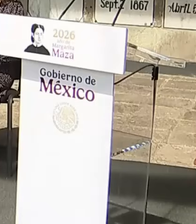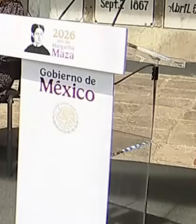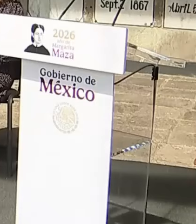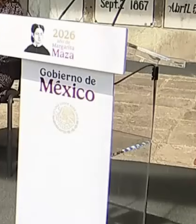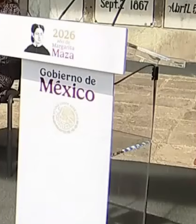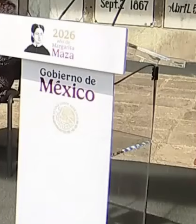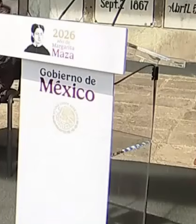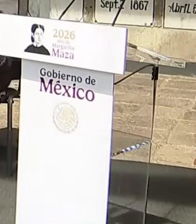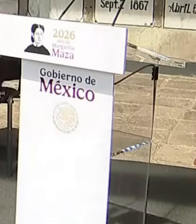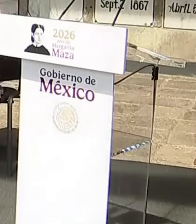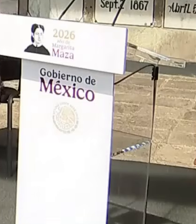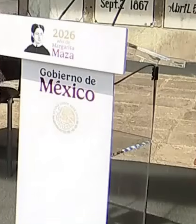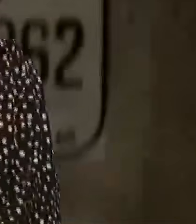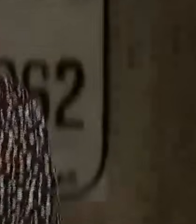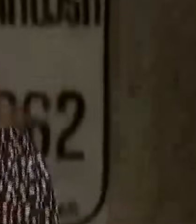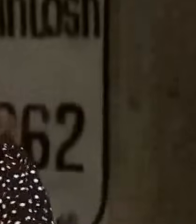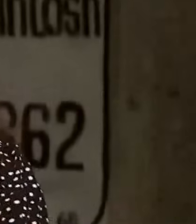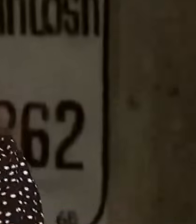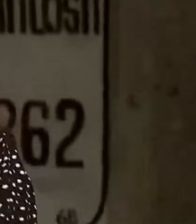Revoluciones de México.